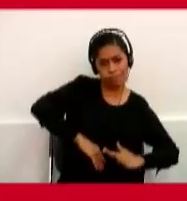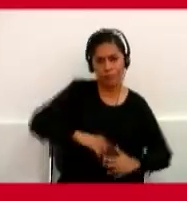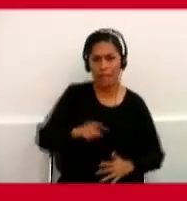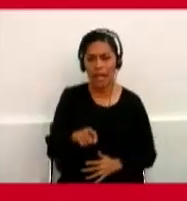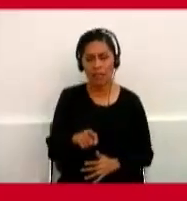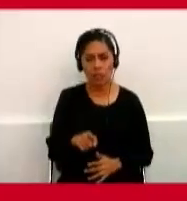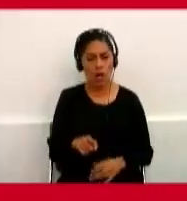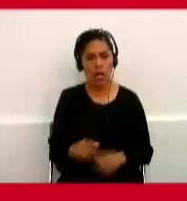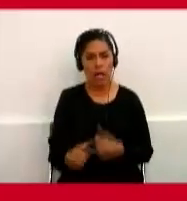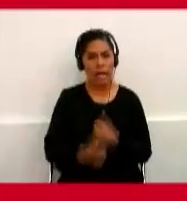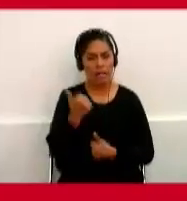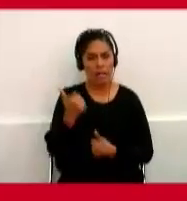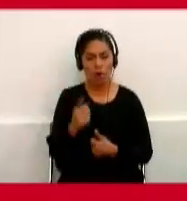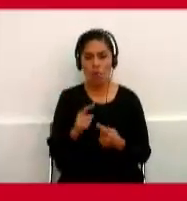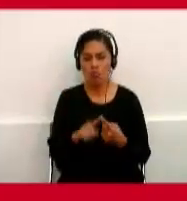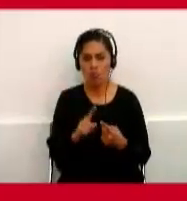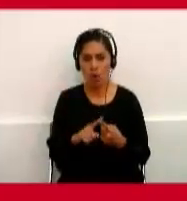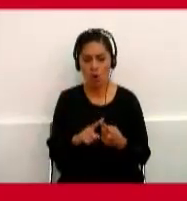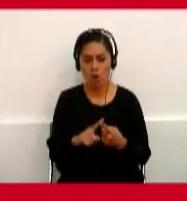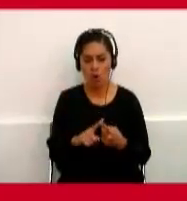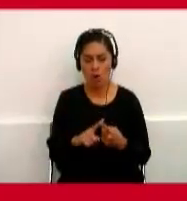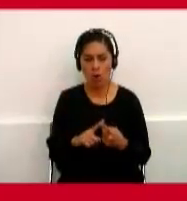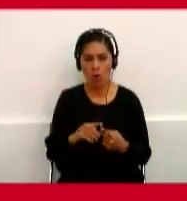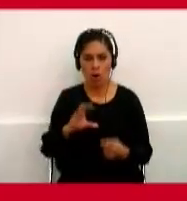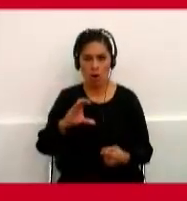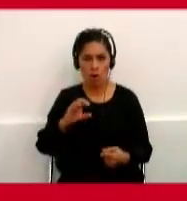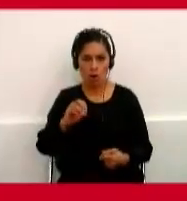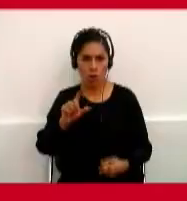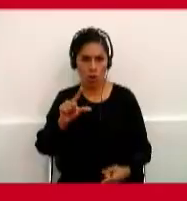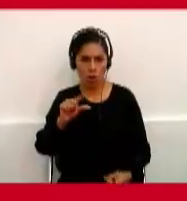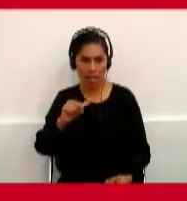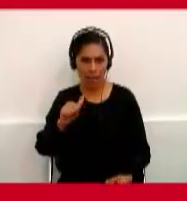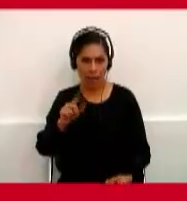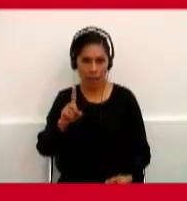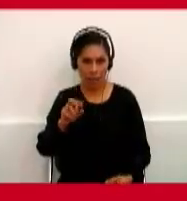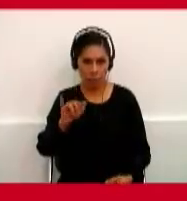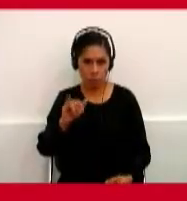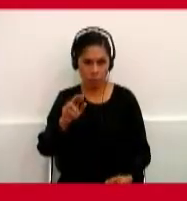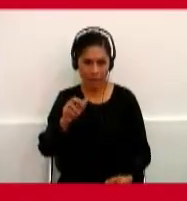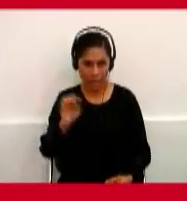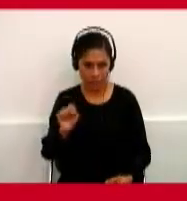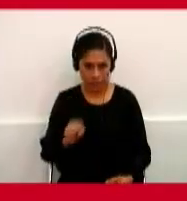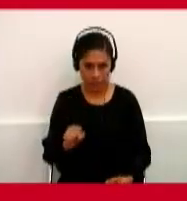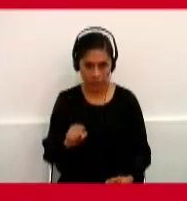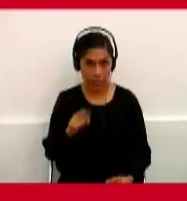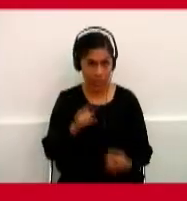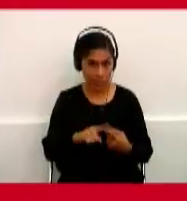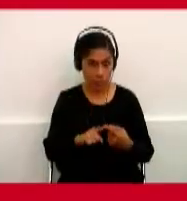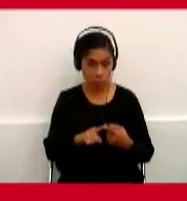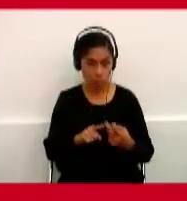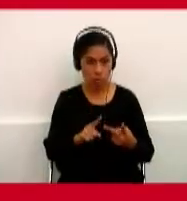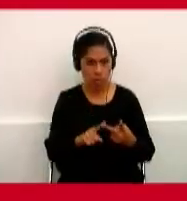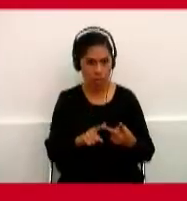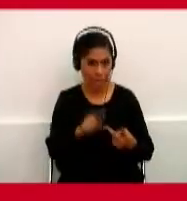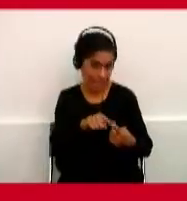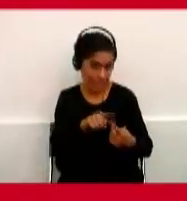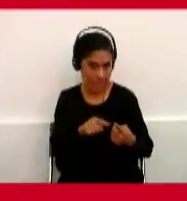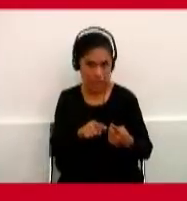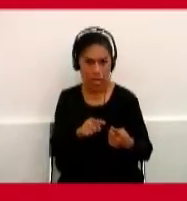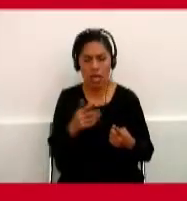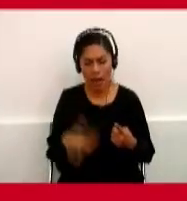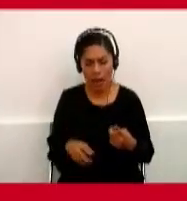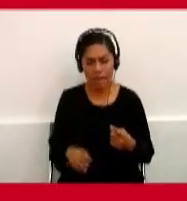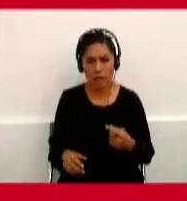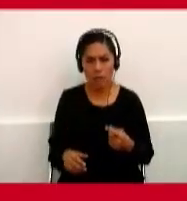tres. Colgaduras sobre tamaños que tenemos en los puntos de extracción, lo cual repercute en temas de seguridad, obviamente, y en